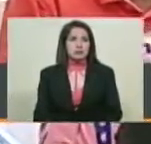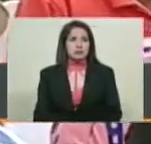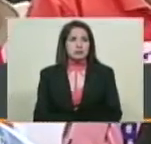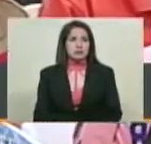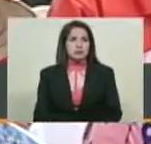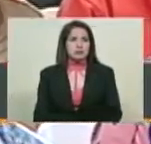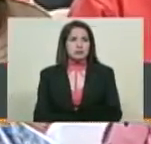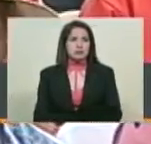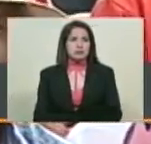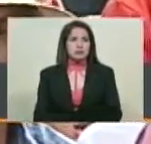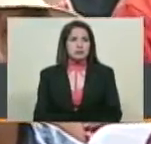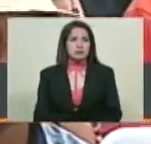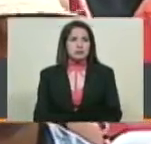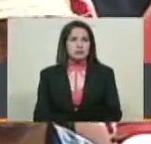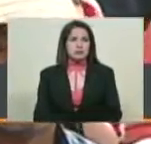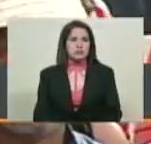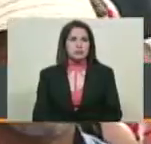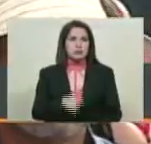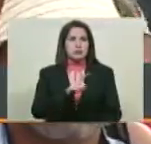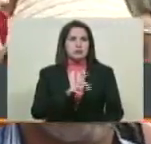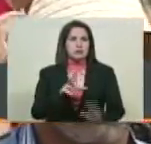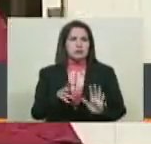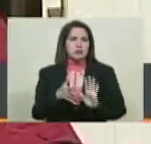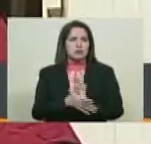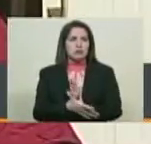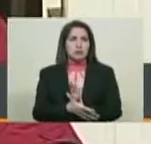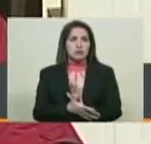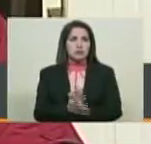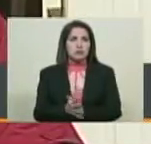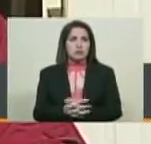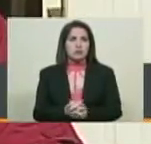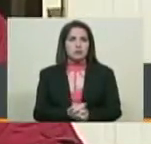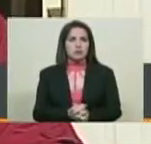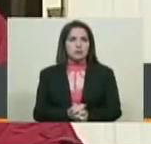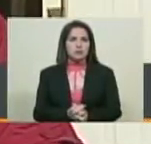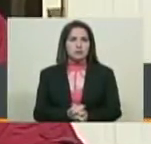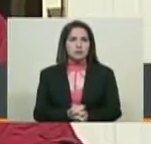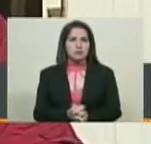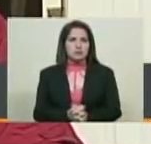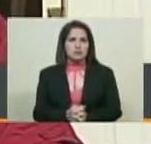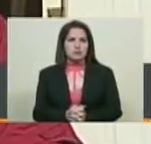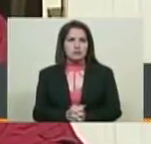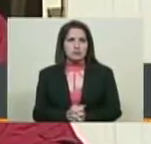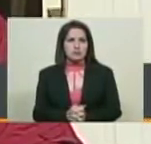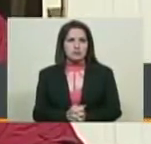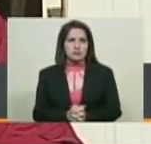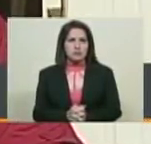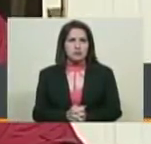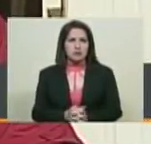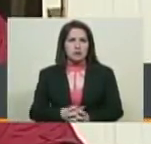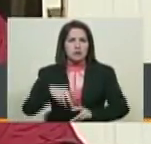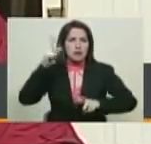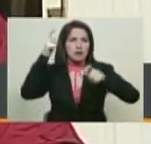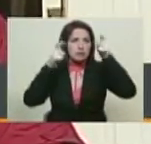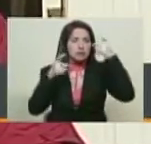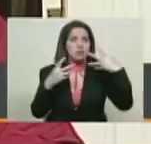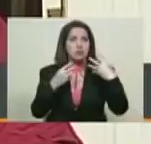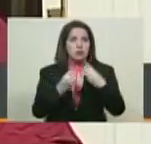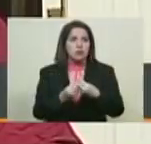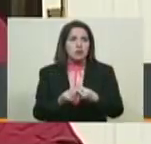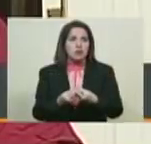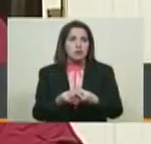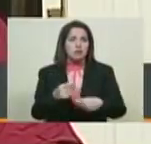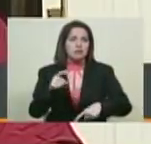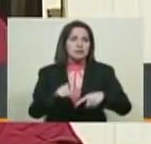18 de abril, vamos a lograr un hito importante para nuestro comandante Chávez, porque